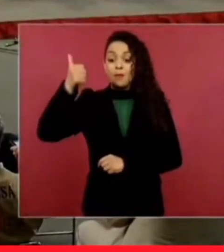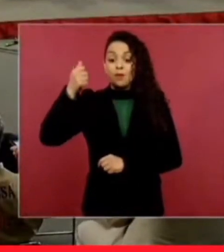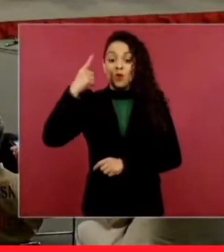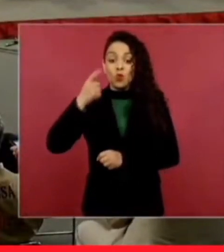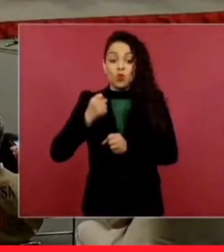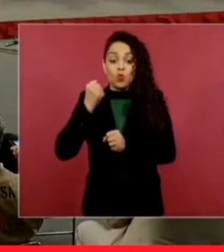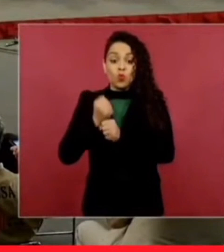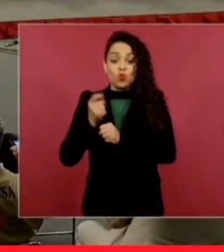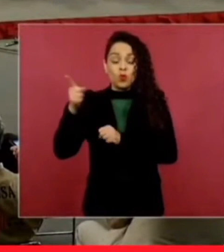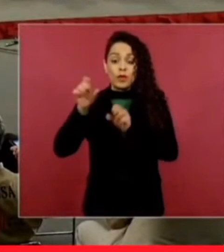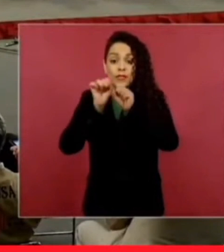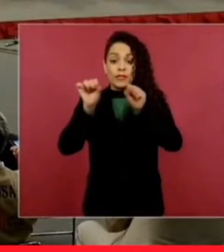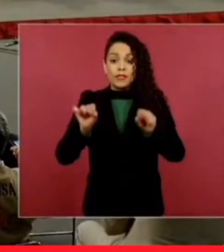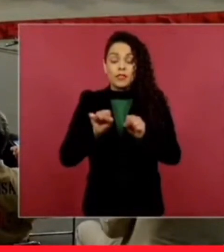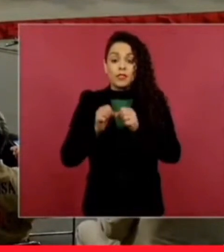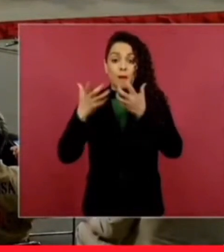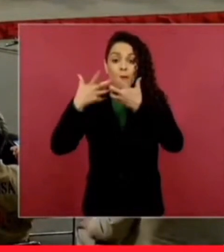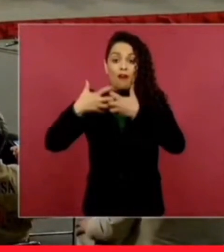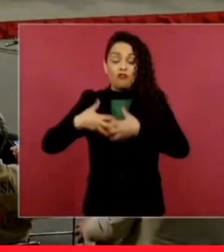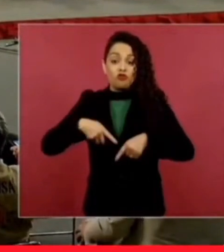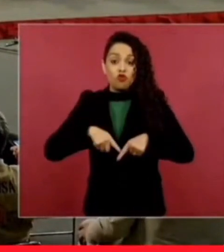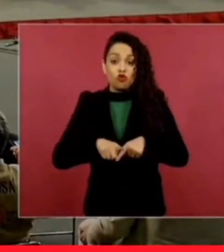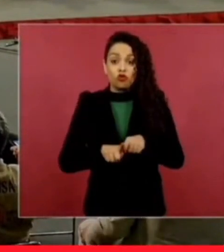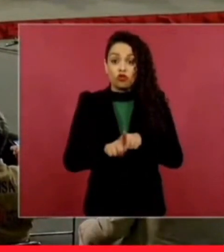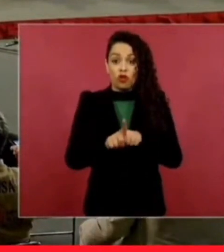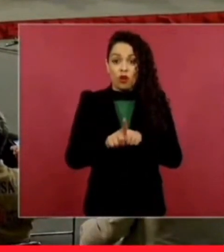lixiviación. La siguiente, por favor.